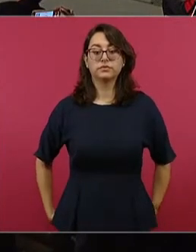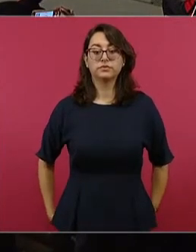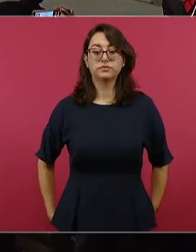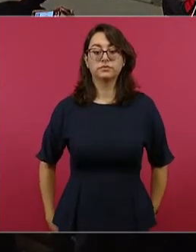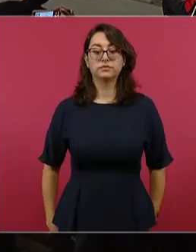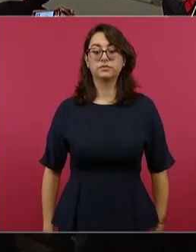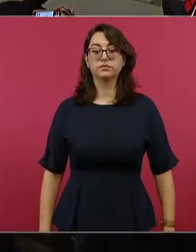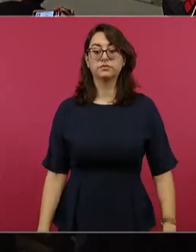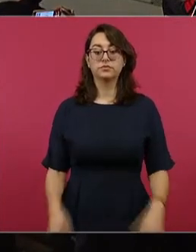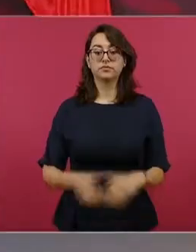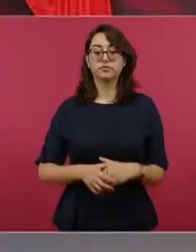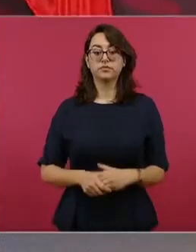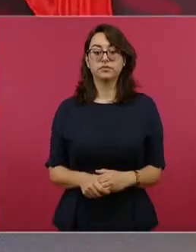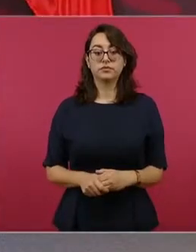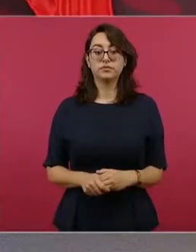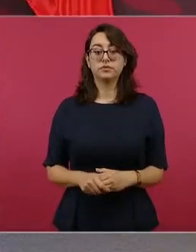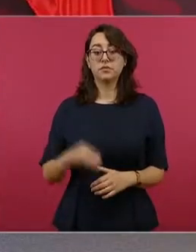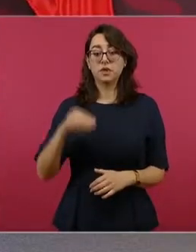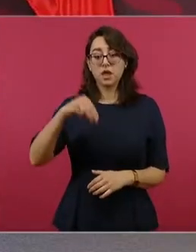Movimiento Ciudadano,